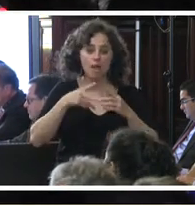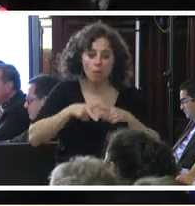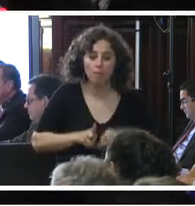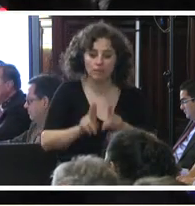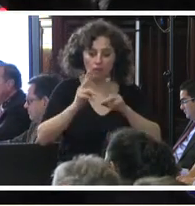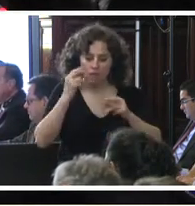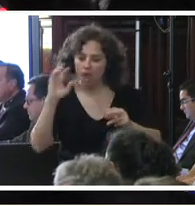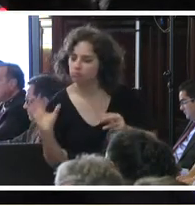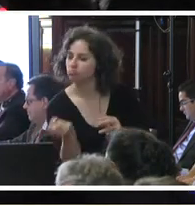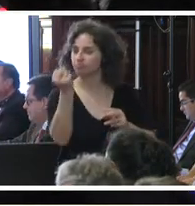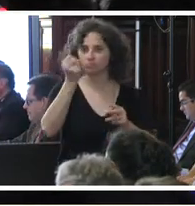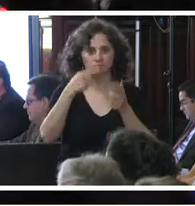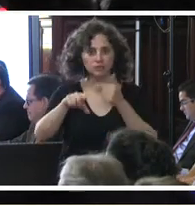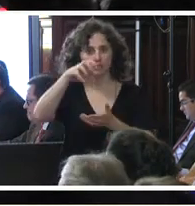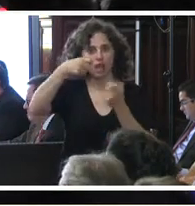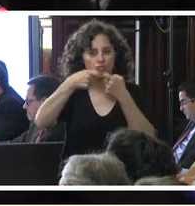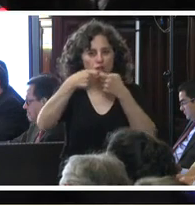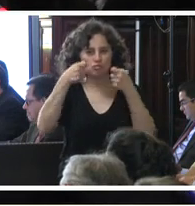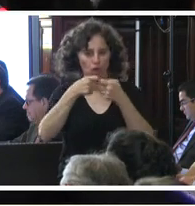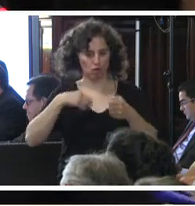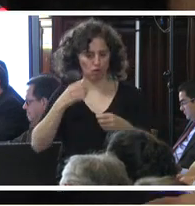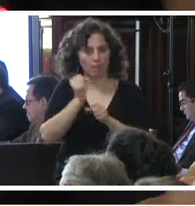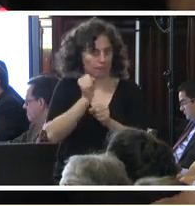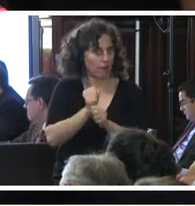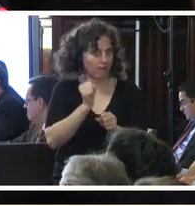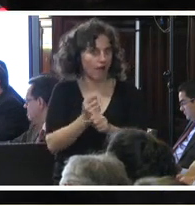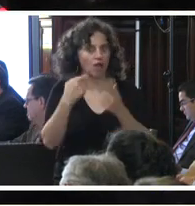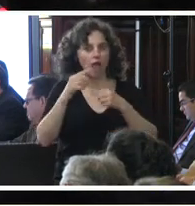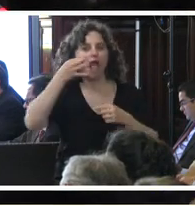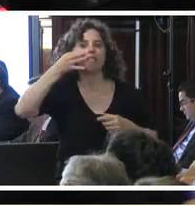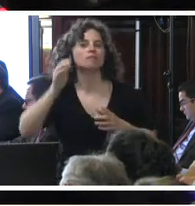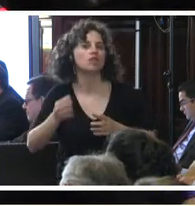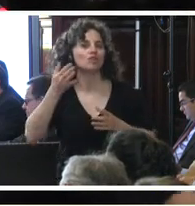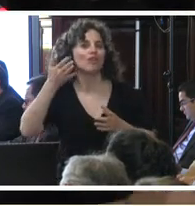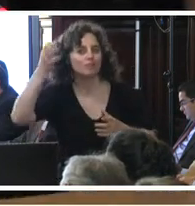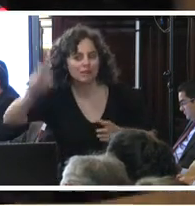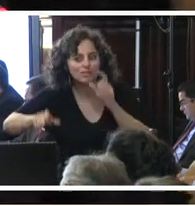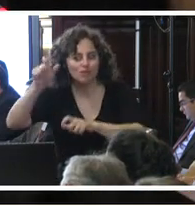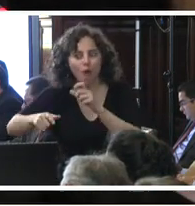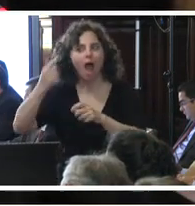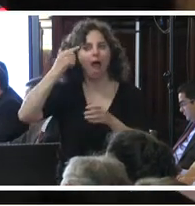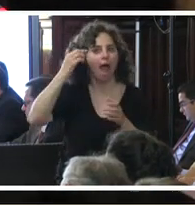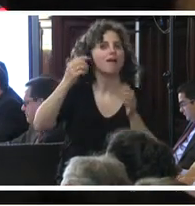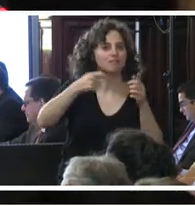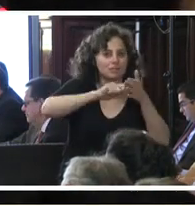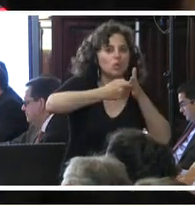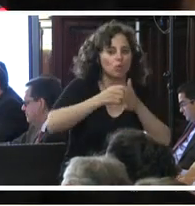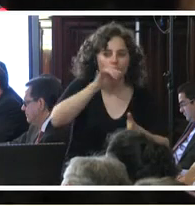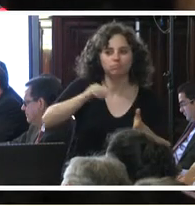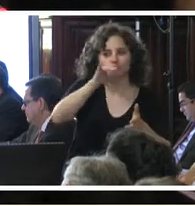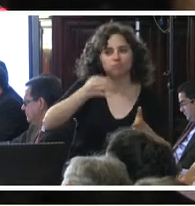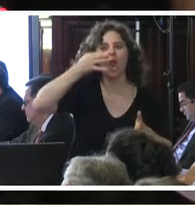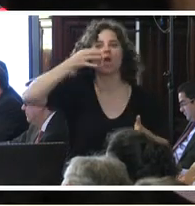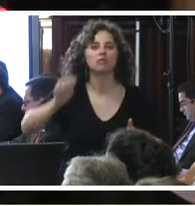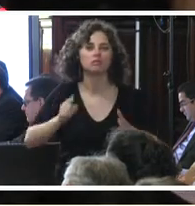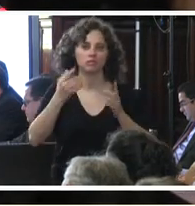de localización en esta asociación en la que intervengo yo, en donde tenemos testimonios vivos del tema de la tortura, en donde hemos acompañado